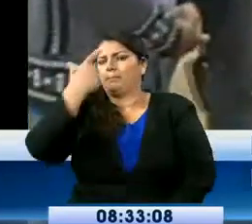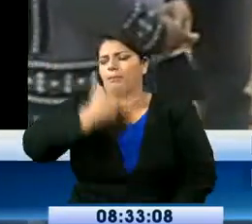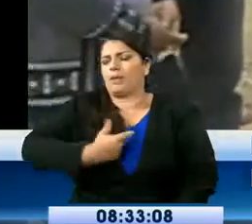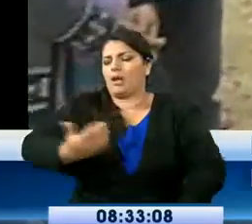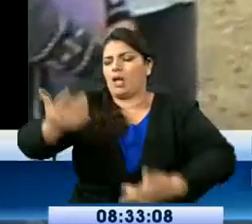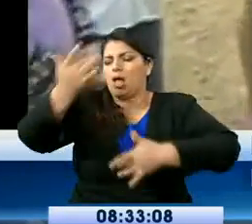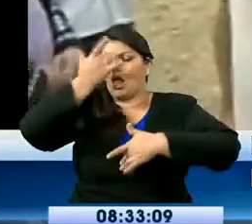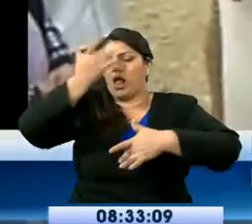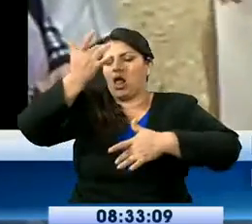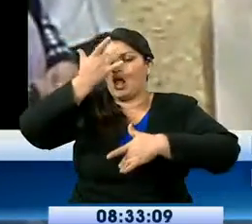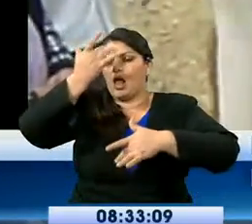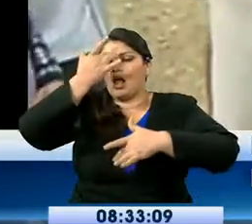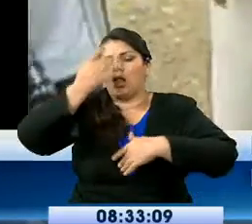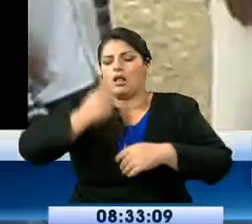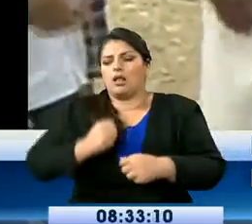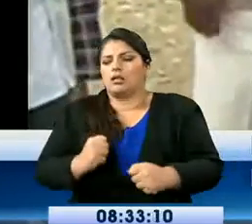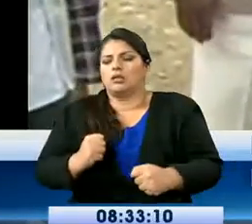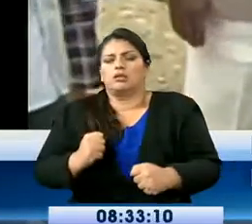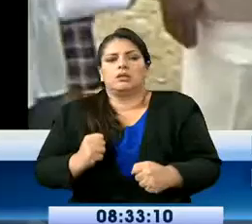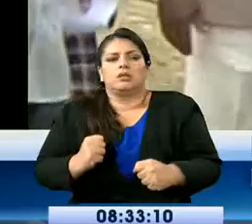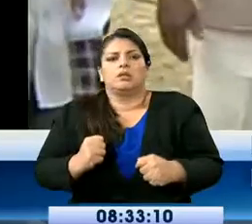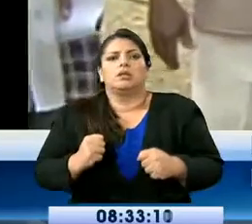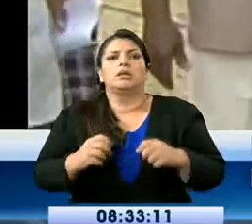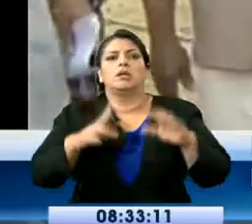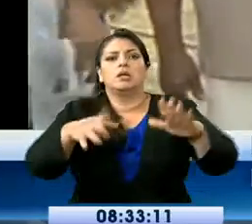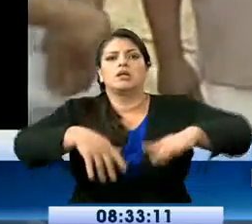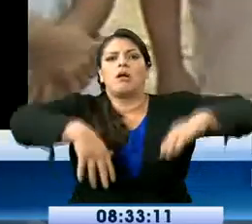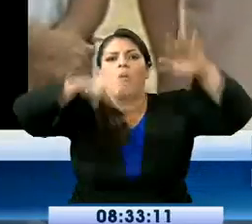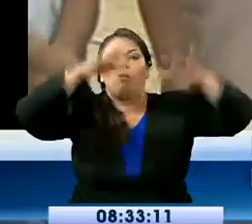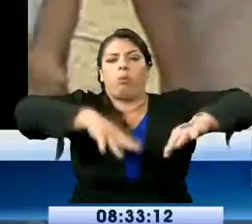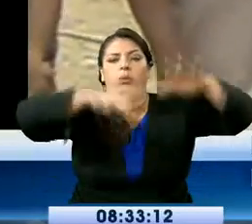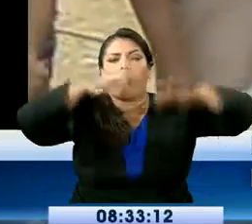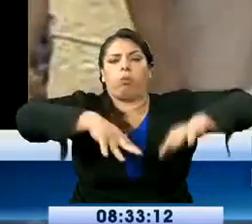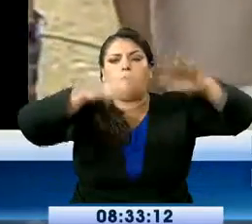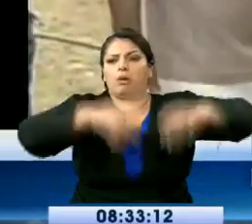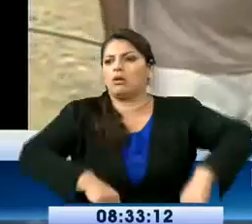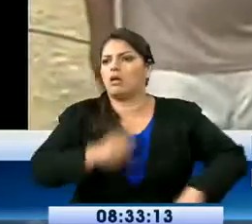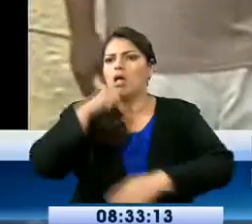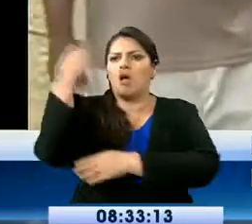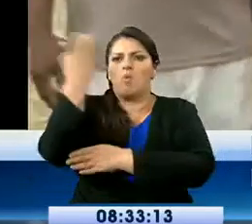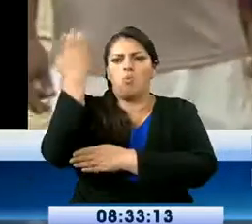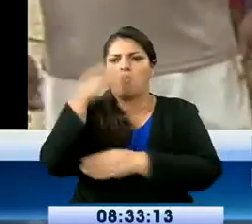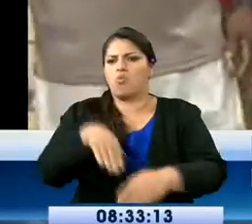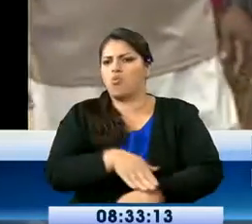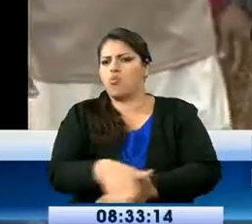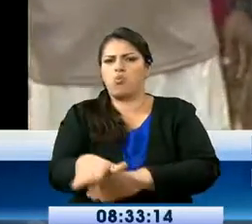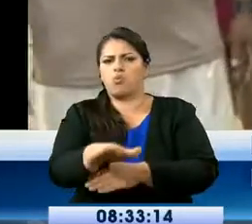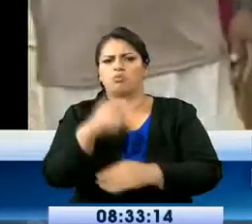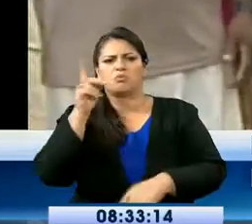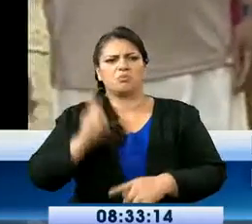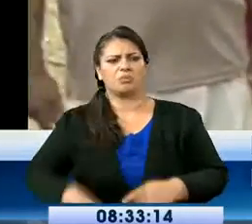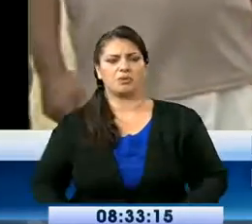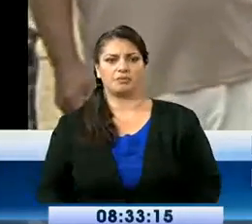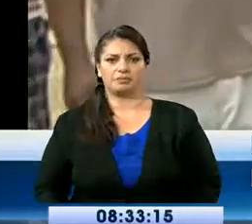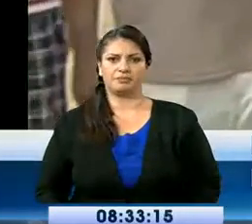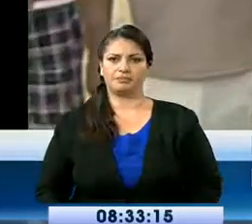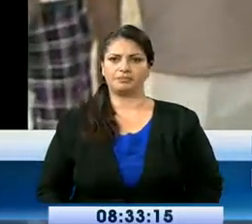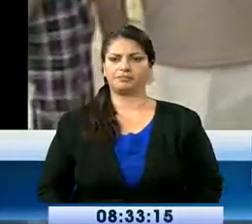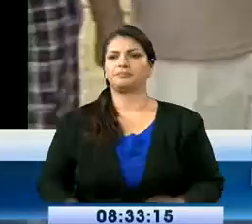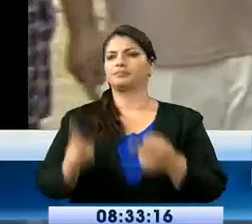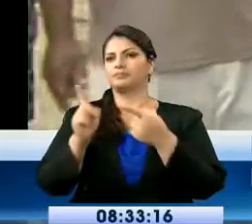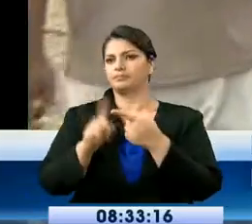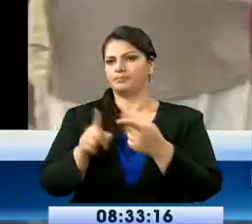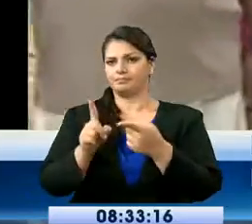lindo. Lo que podemos ver, por ejemplo, entonces hacemos un llamado al municipio de Guayaquil en cuanto a accesos y calles. CENEL tiene que